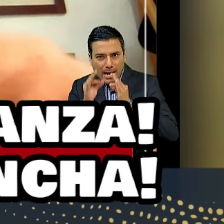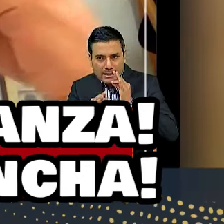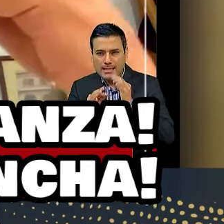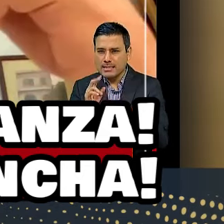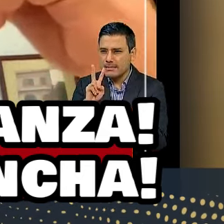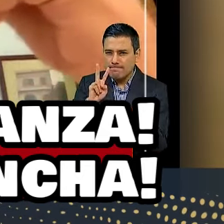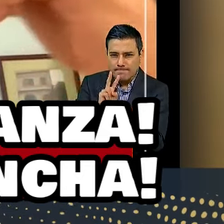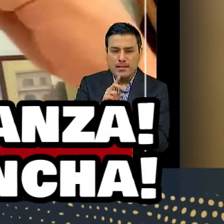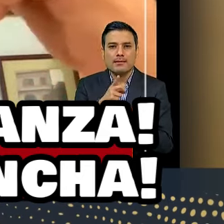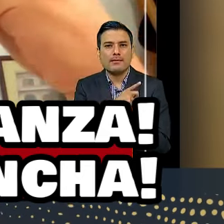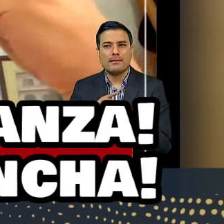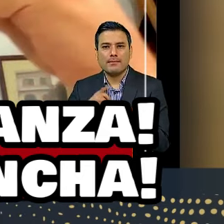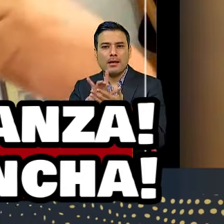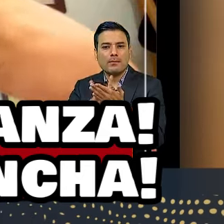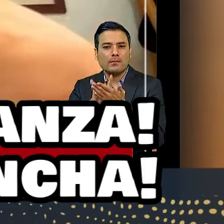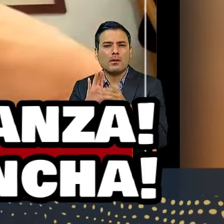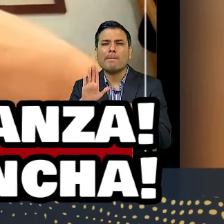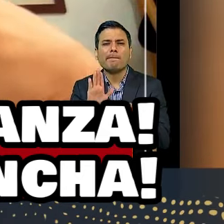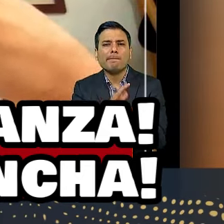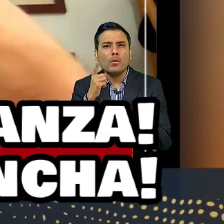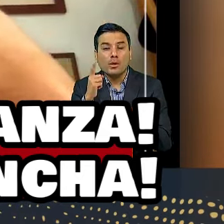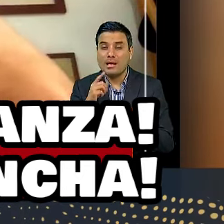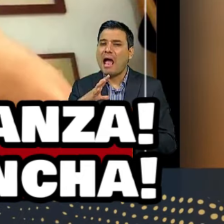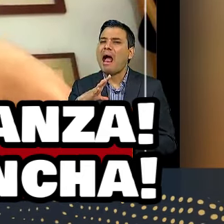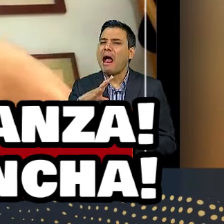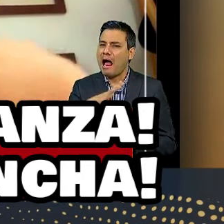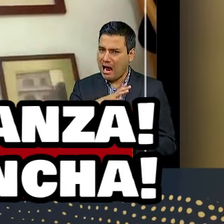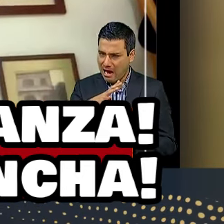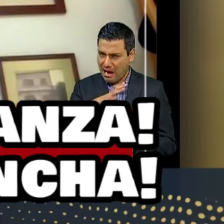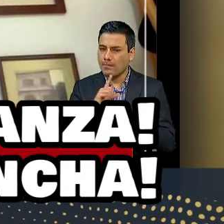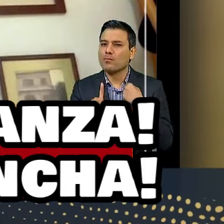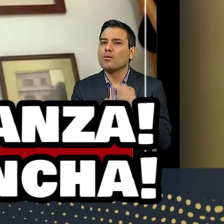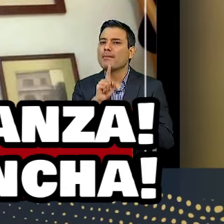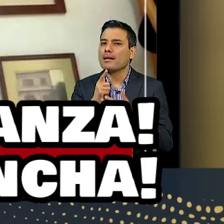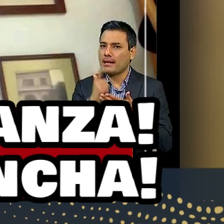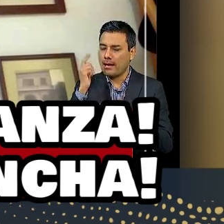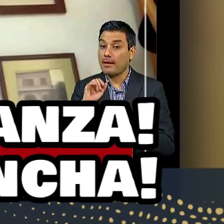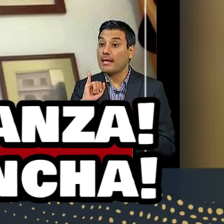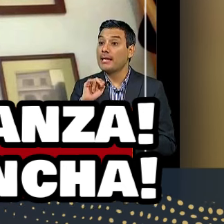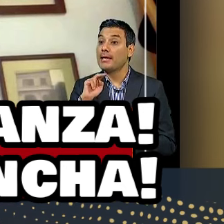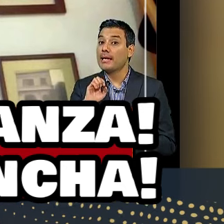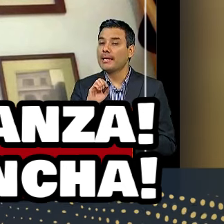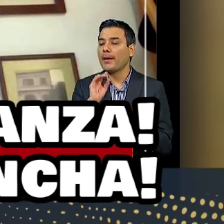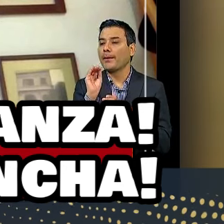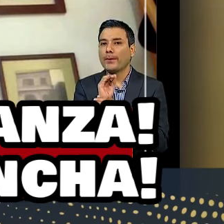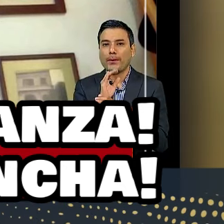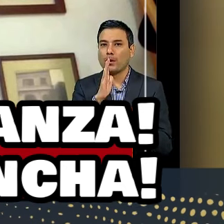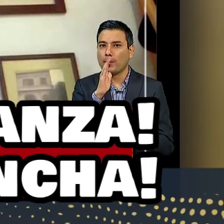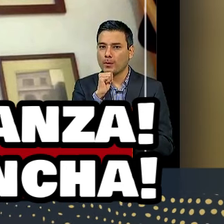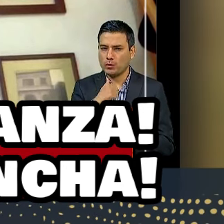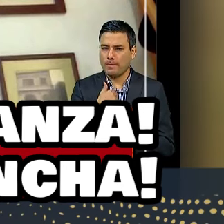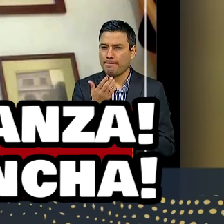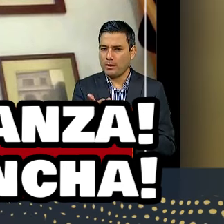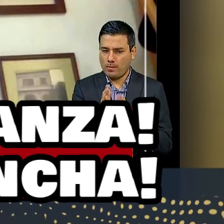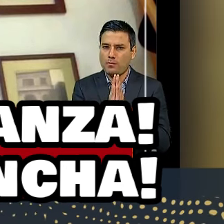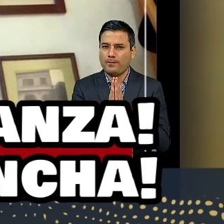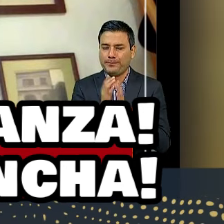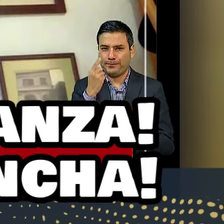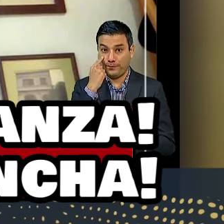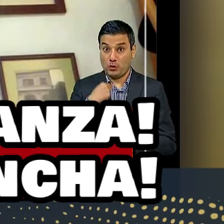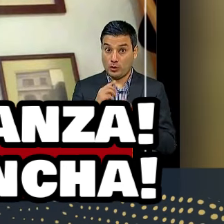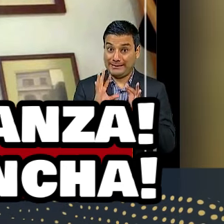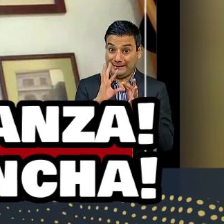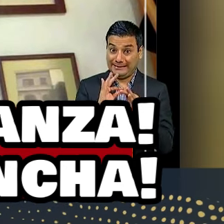monitoristas Porque se están presentando hechos graves y esta autoridad no puede ser omisa y quiero pedirle presidenta que al término de mi intervención